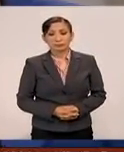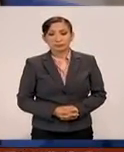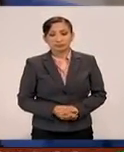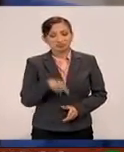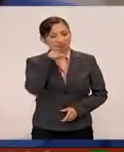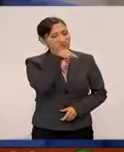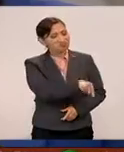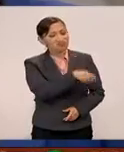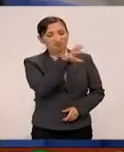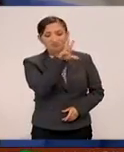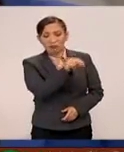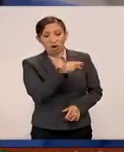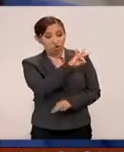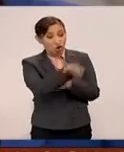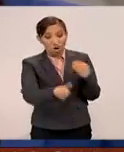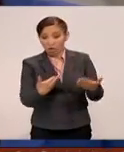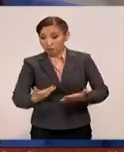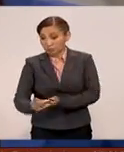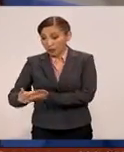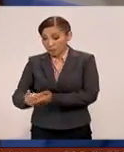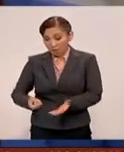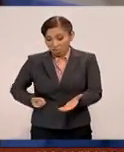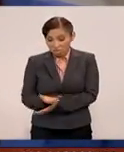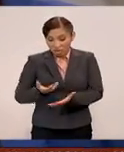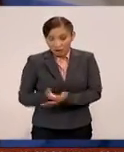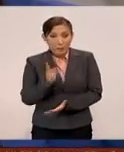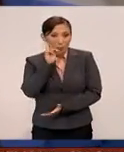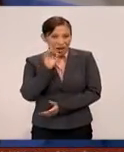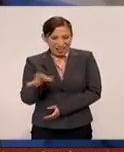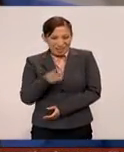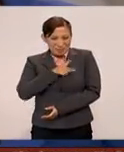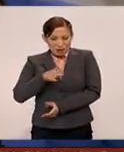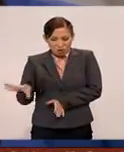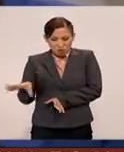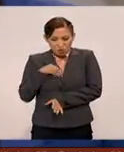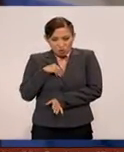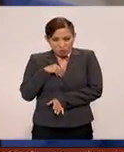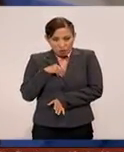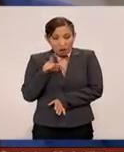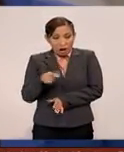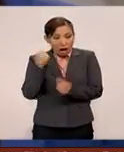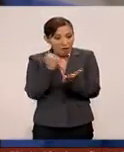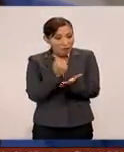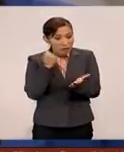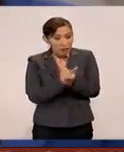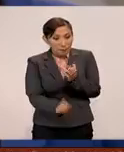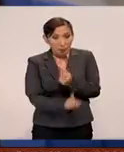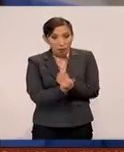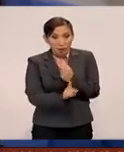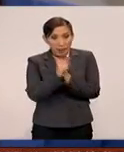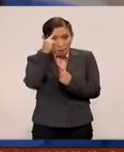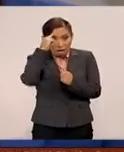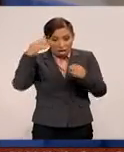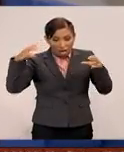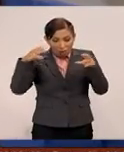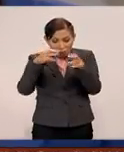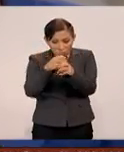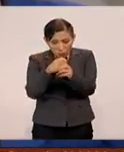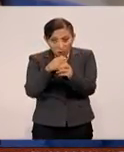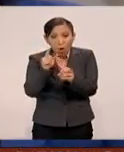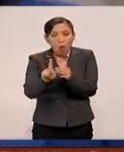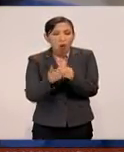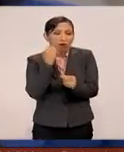Esto no significa que todos los bebés nacidos de madres infectadas con el virus Zika van a tener problemas como microcefalia o